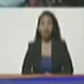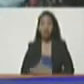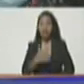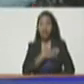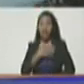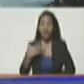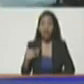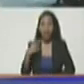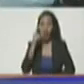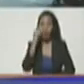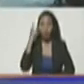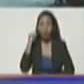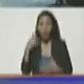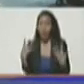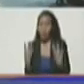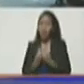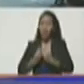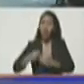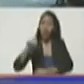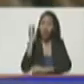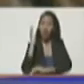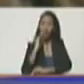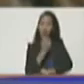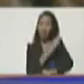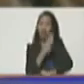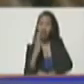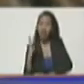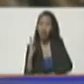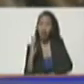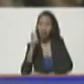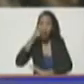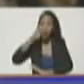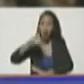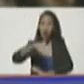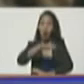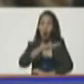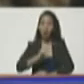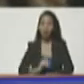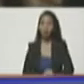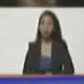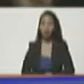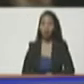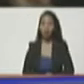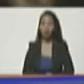Queridas y queridos compañeros del Congreso Bicentenario de los Pueblos,